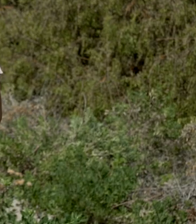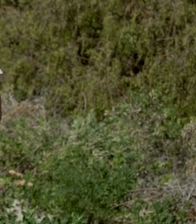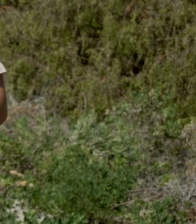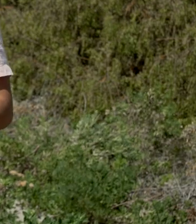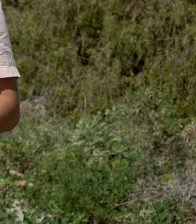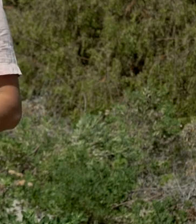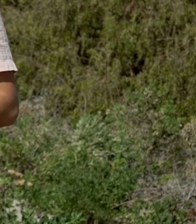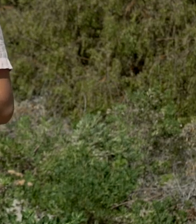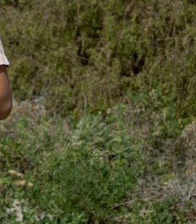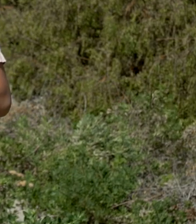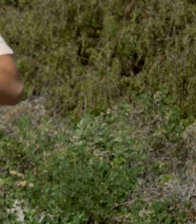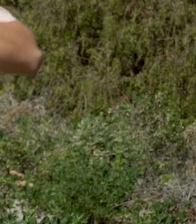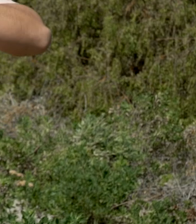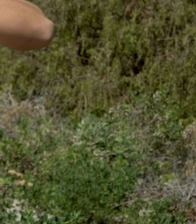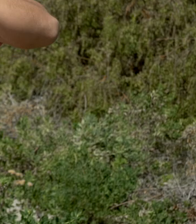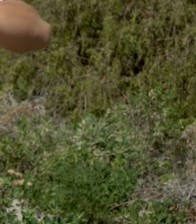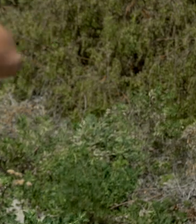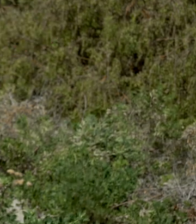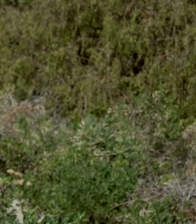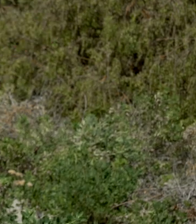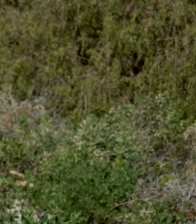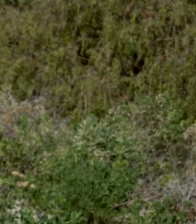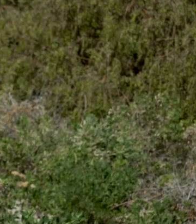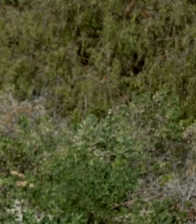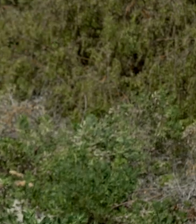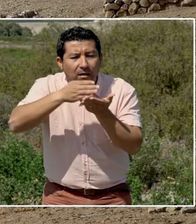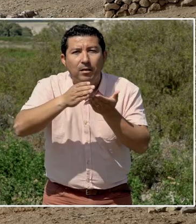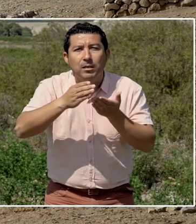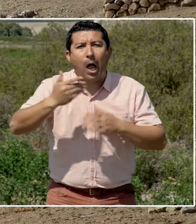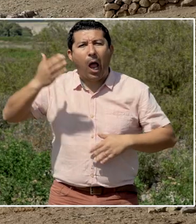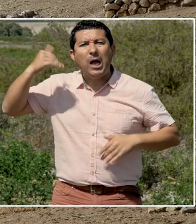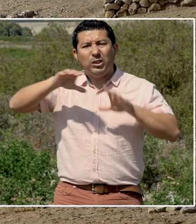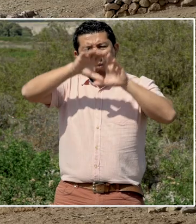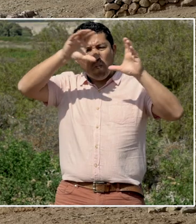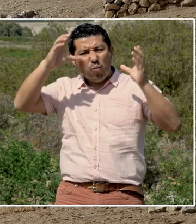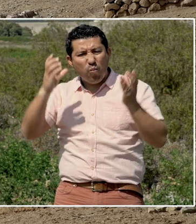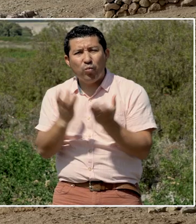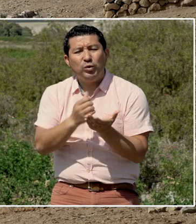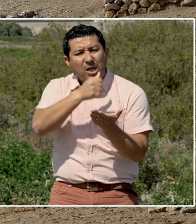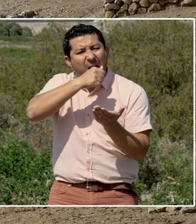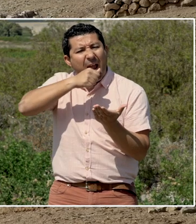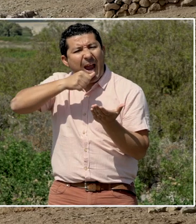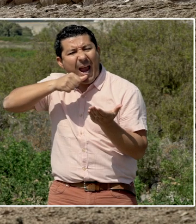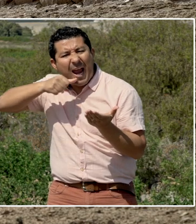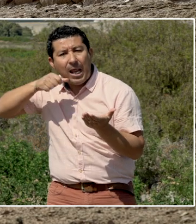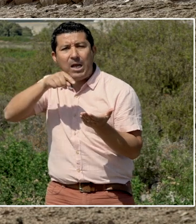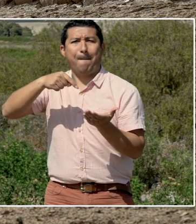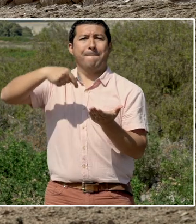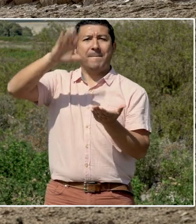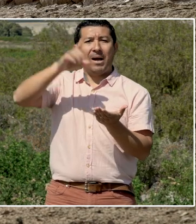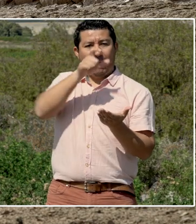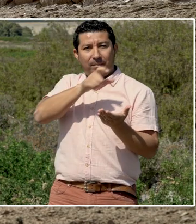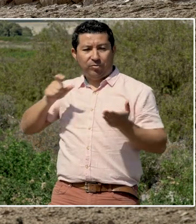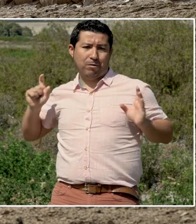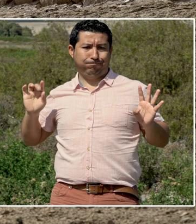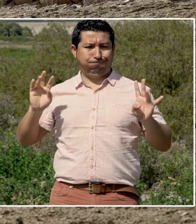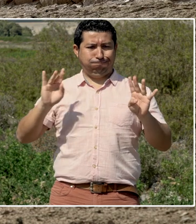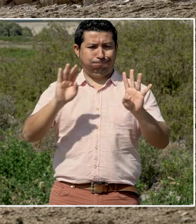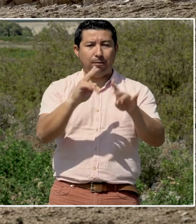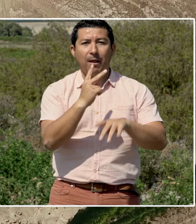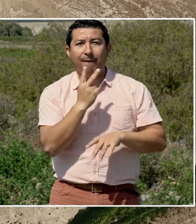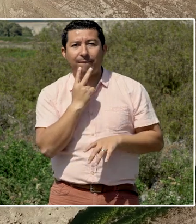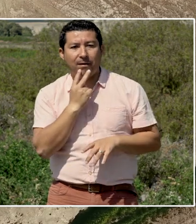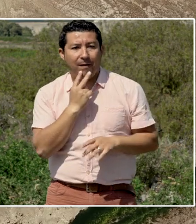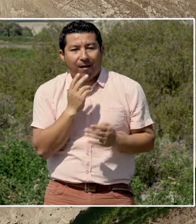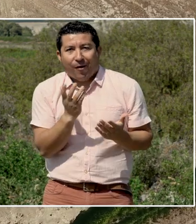la arqueología regional se ha dedicado a estudiar como el ser humano habitó el desierto más árido del mundo